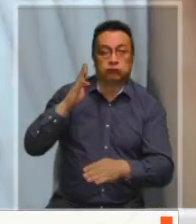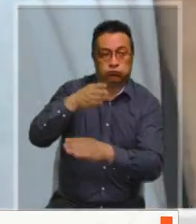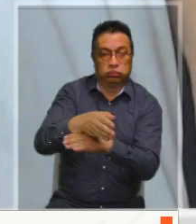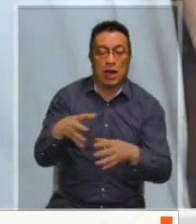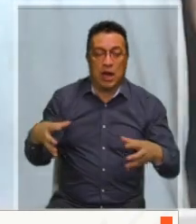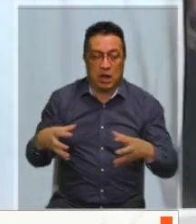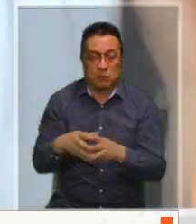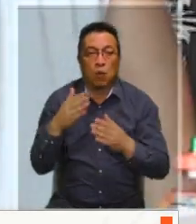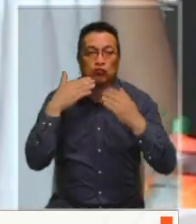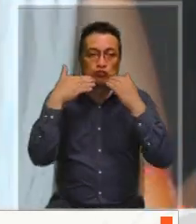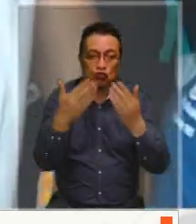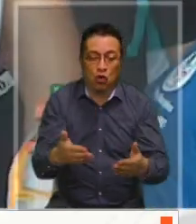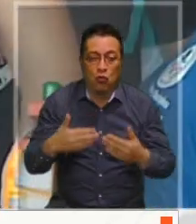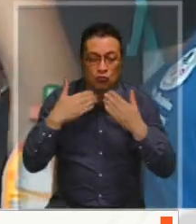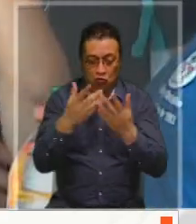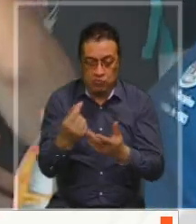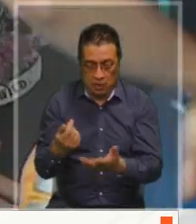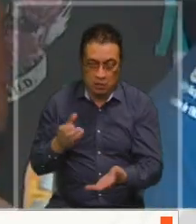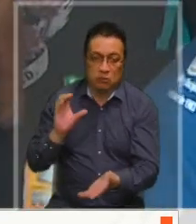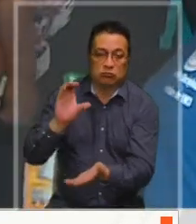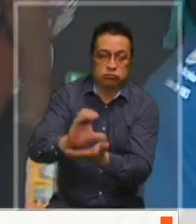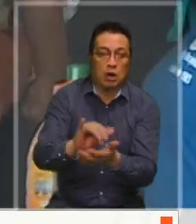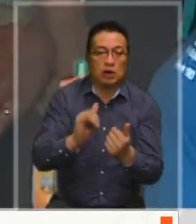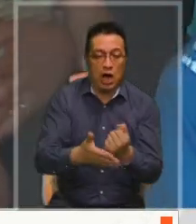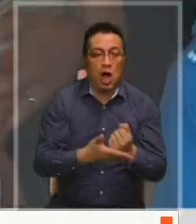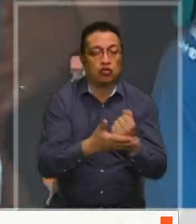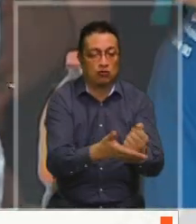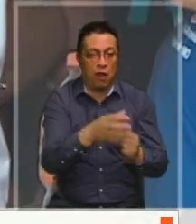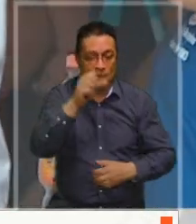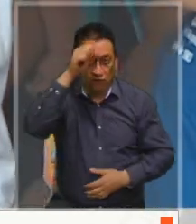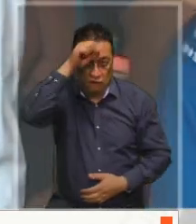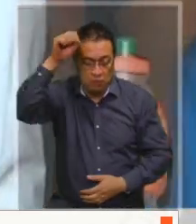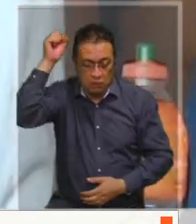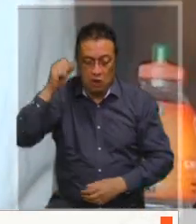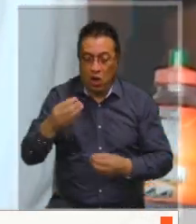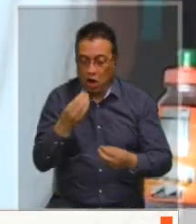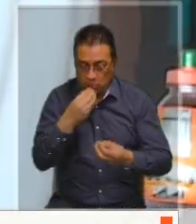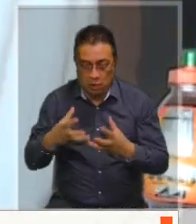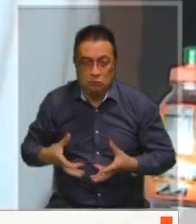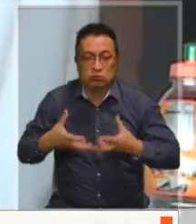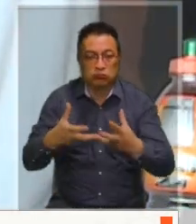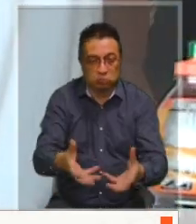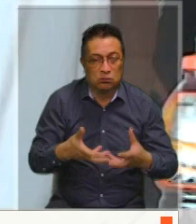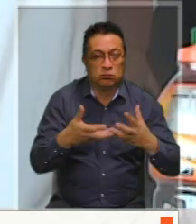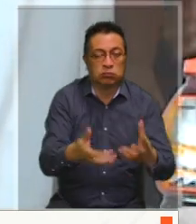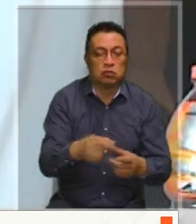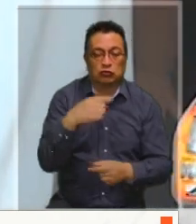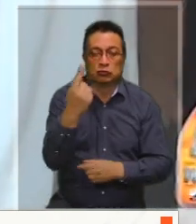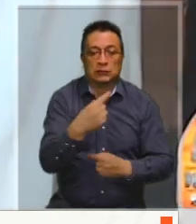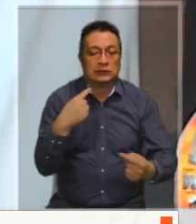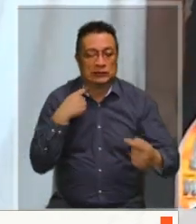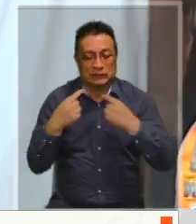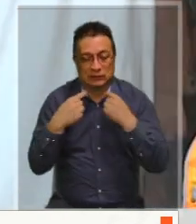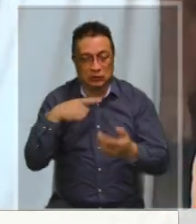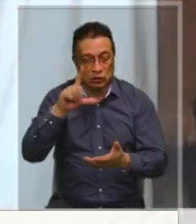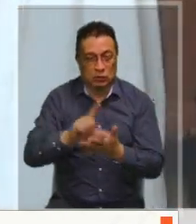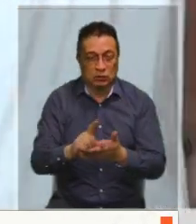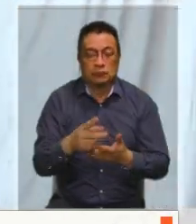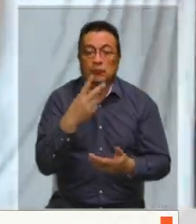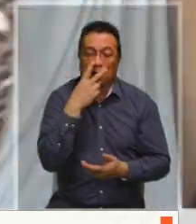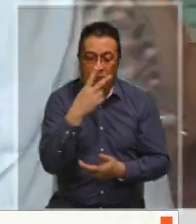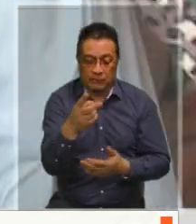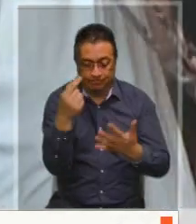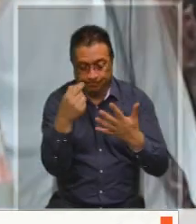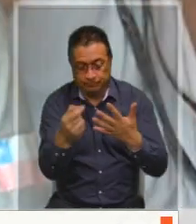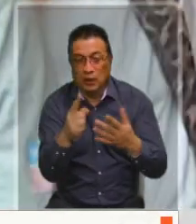hacer donaciones donaciones de dinero y también ayuda a bomberos además de víveres para los damnificados de la zona quiero invitarlo a revisar